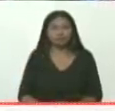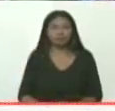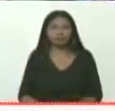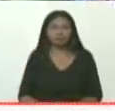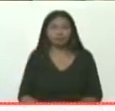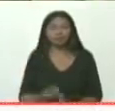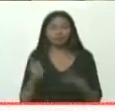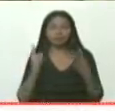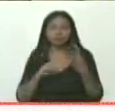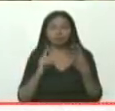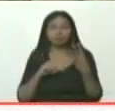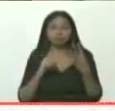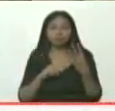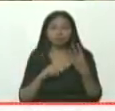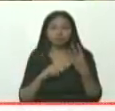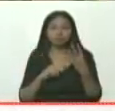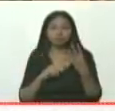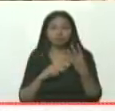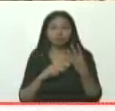Cuarto lugar,